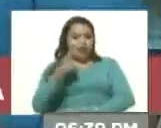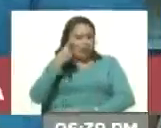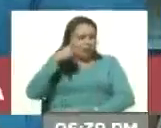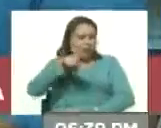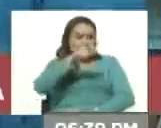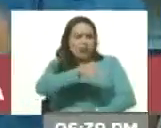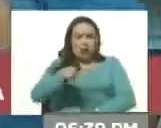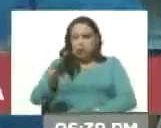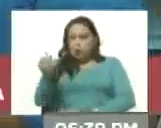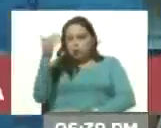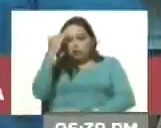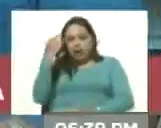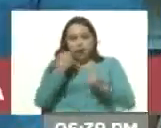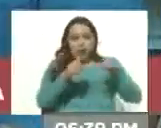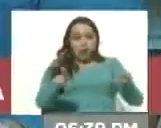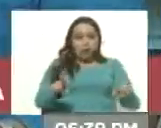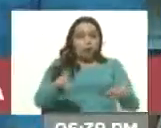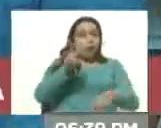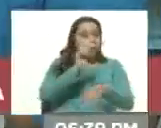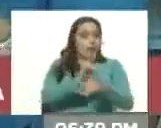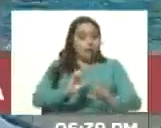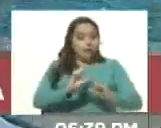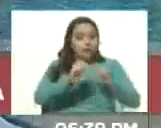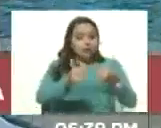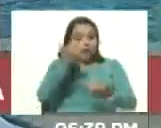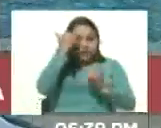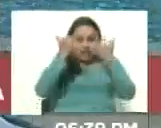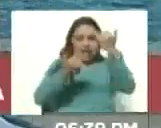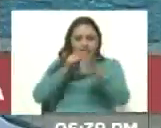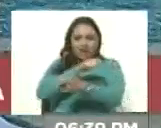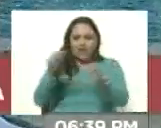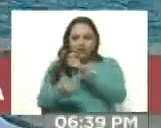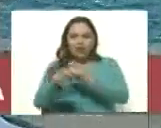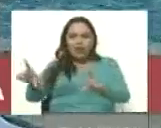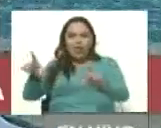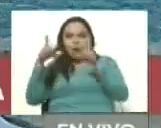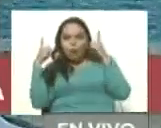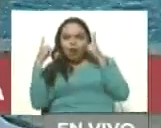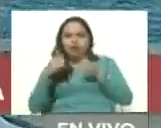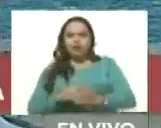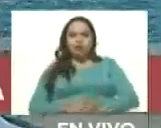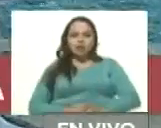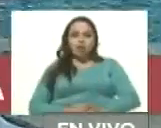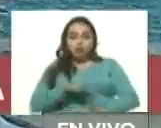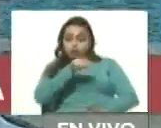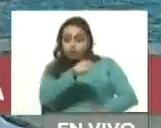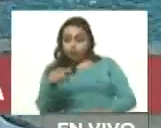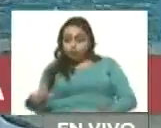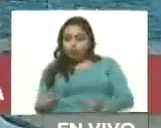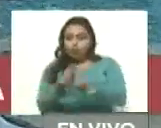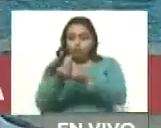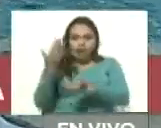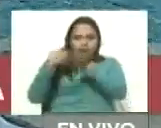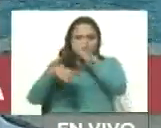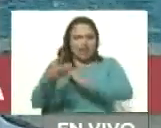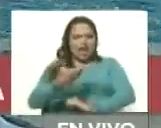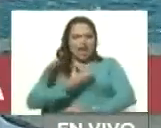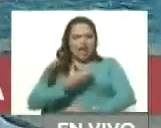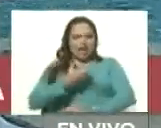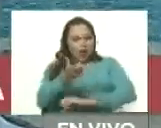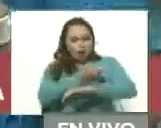en el estado vargas surgió la iniciativa de que se llamara estado la guaira usted junto al general jorge luís garcía carneiro